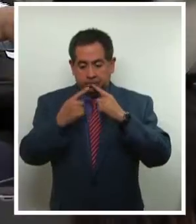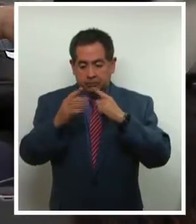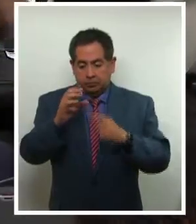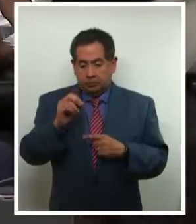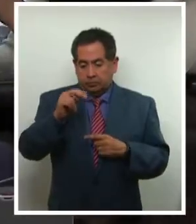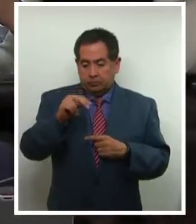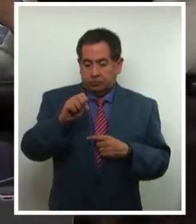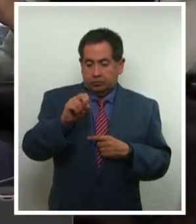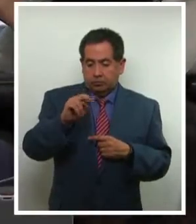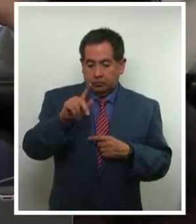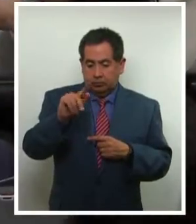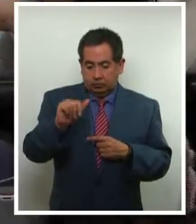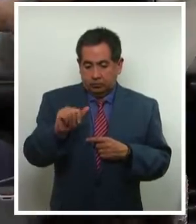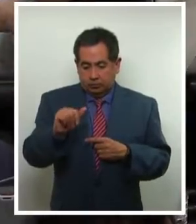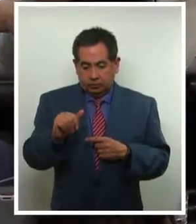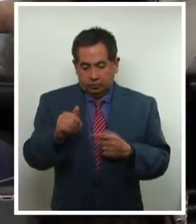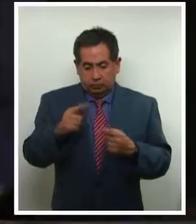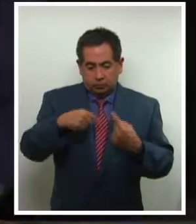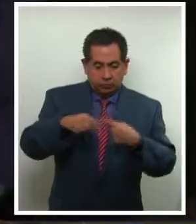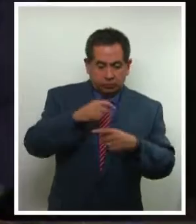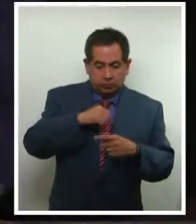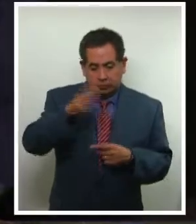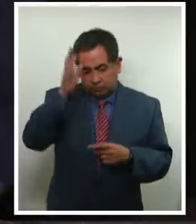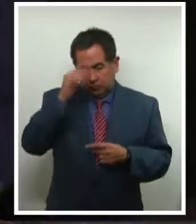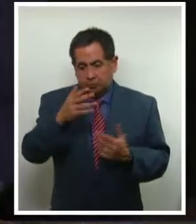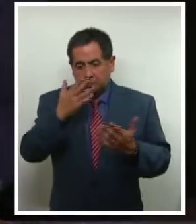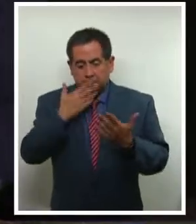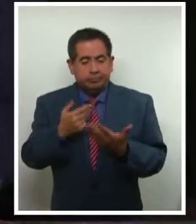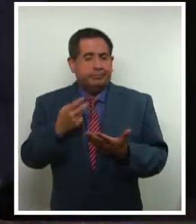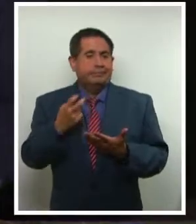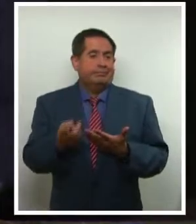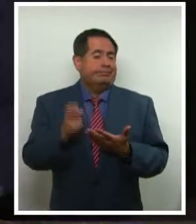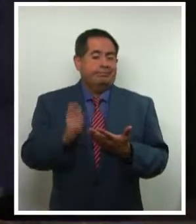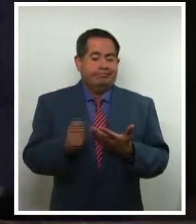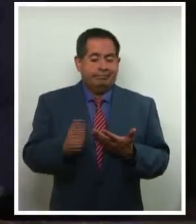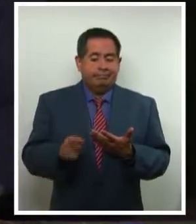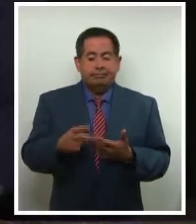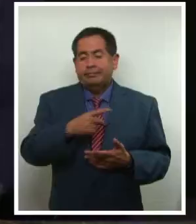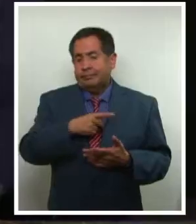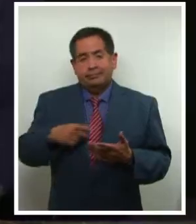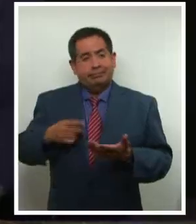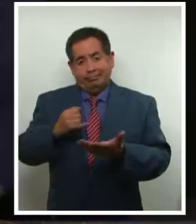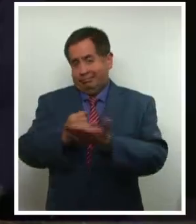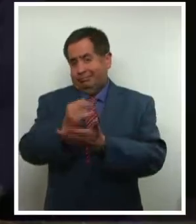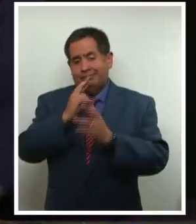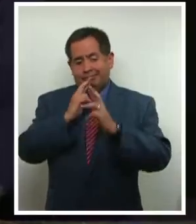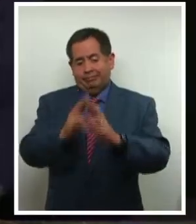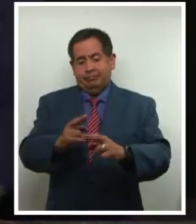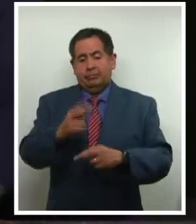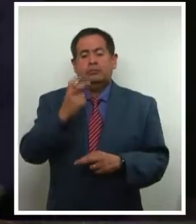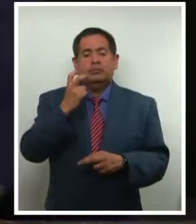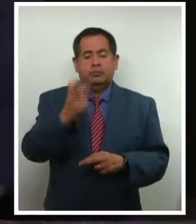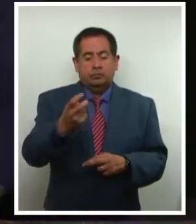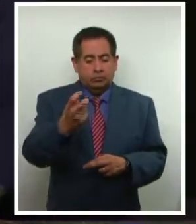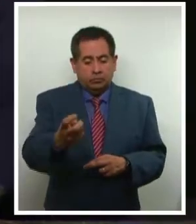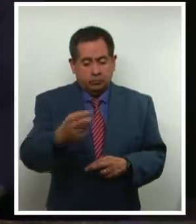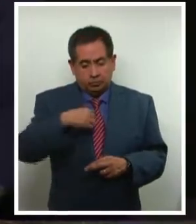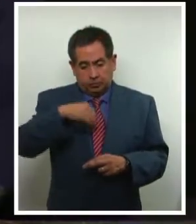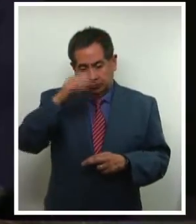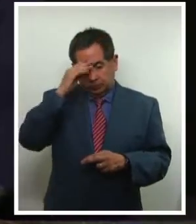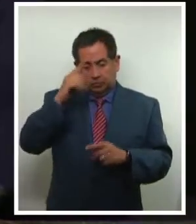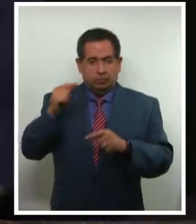y no estuvo acuerdo, siendo esto un asunto que debe desahogarse, es por lo cual lo